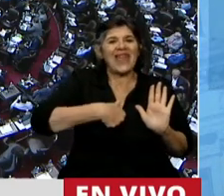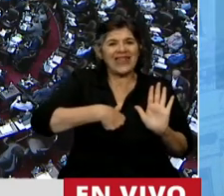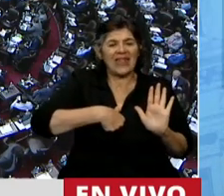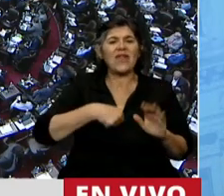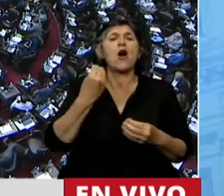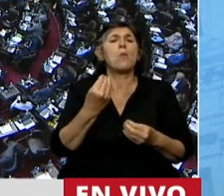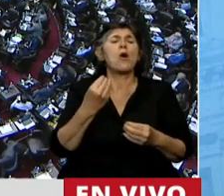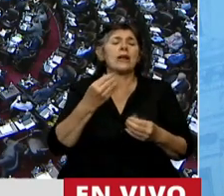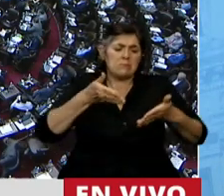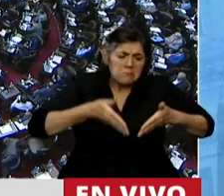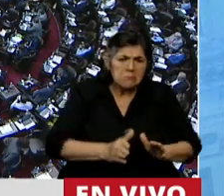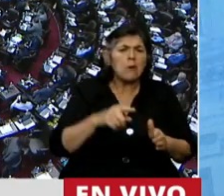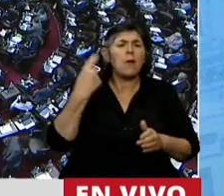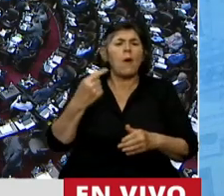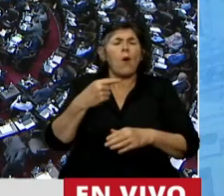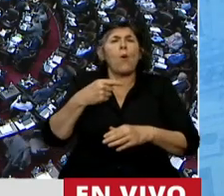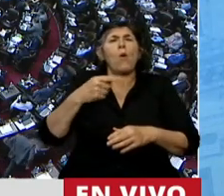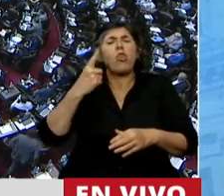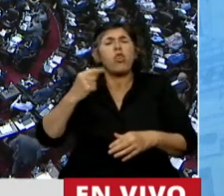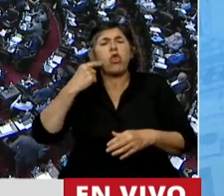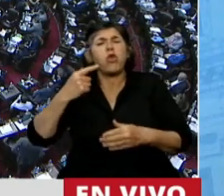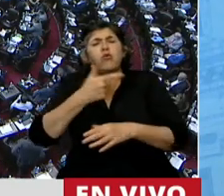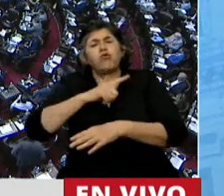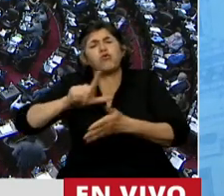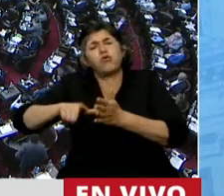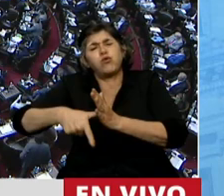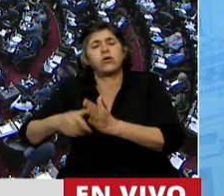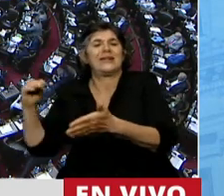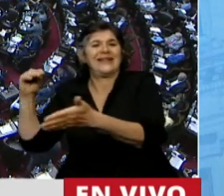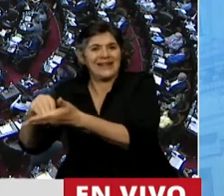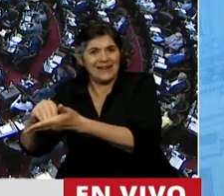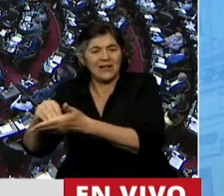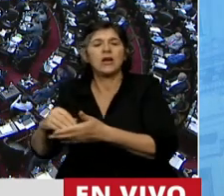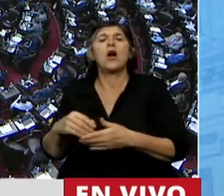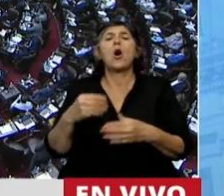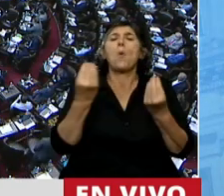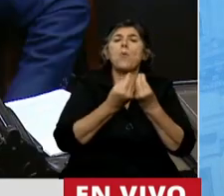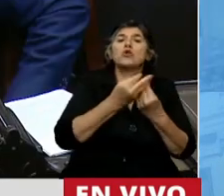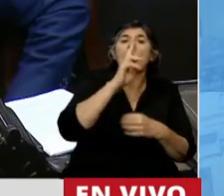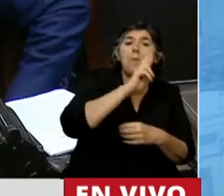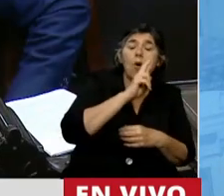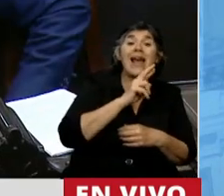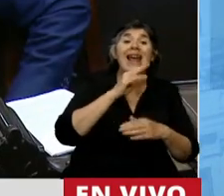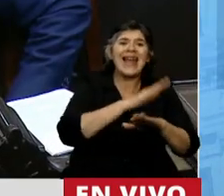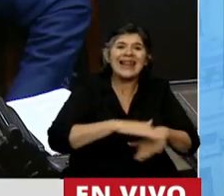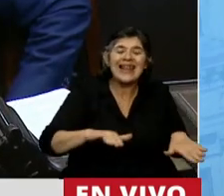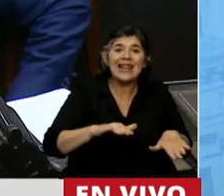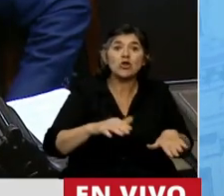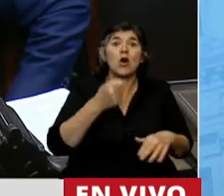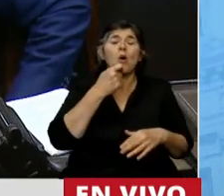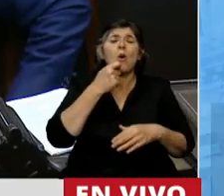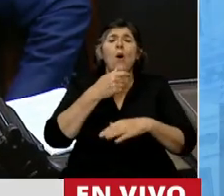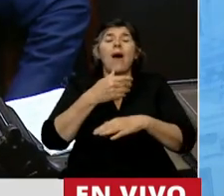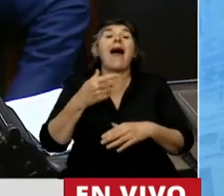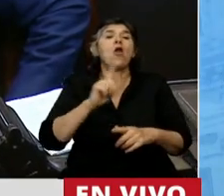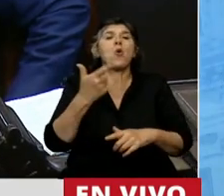tardía esta registración tardía hace que muchas mujeres y que muchos niños no puedan alcanzar algunas prestaciones que son